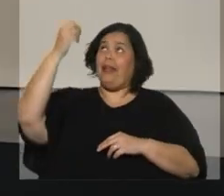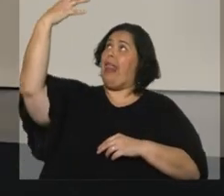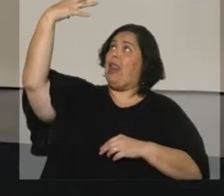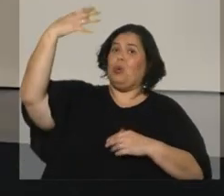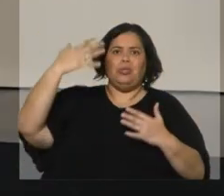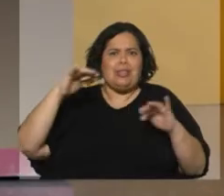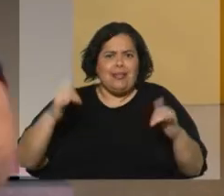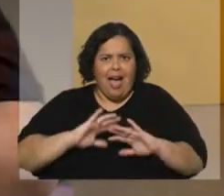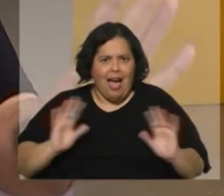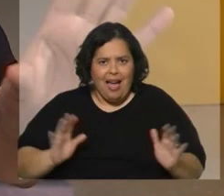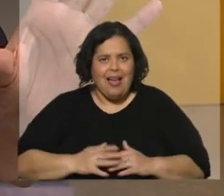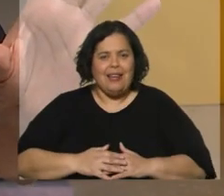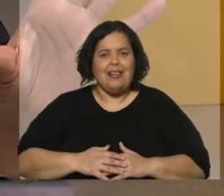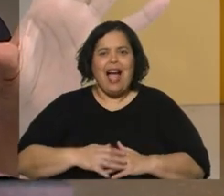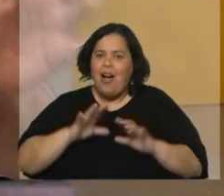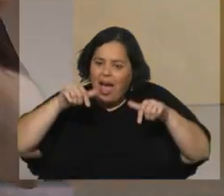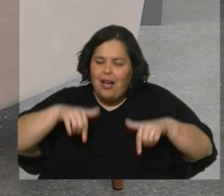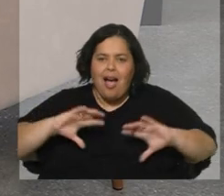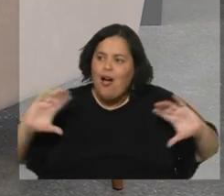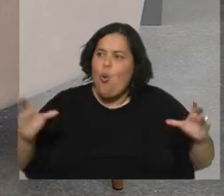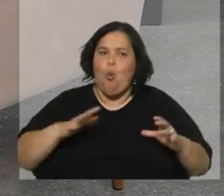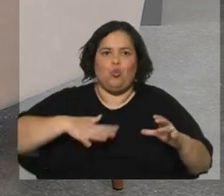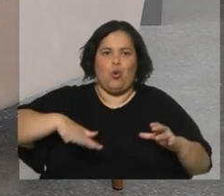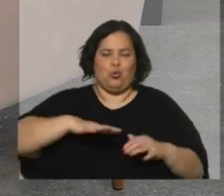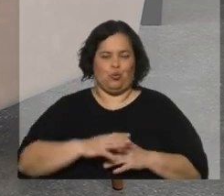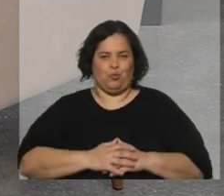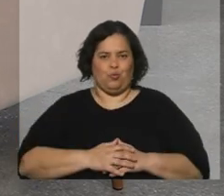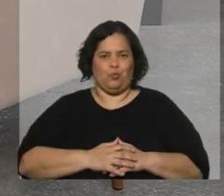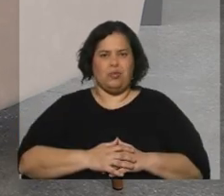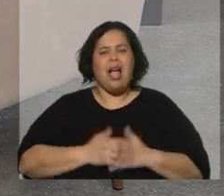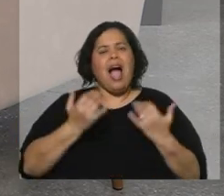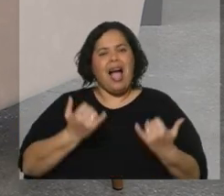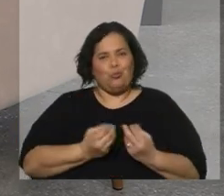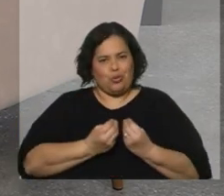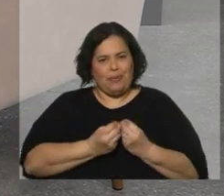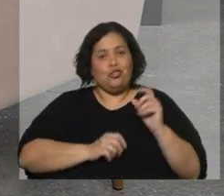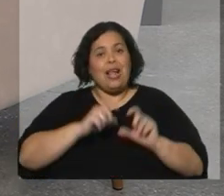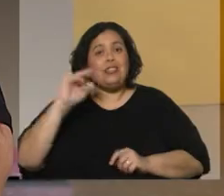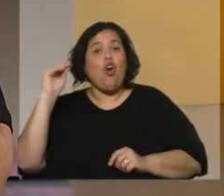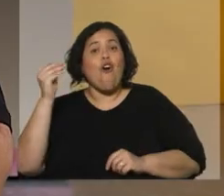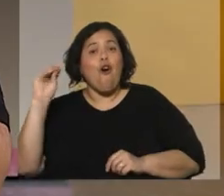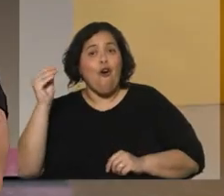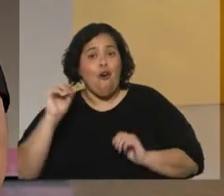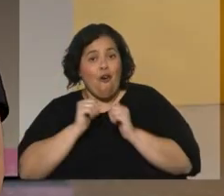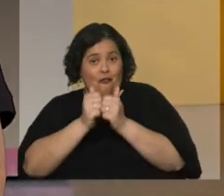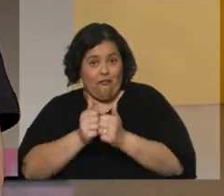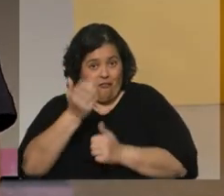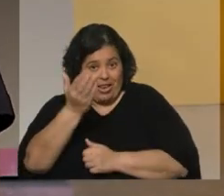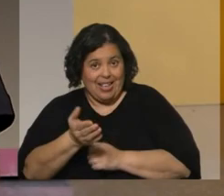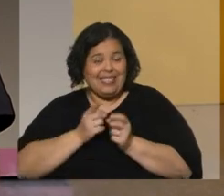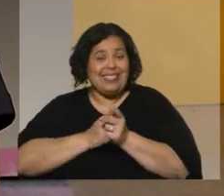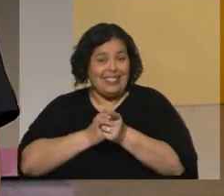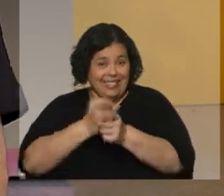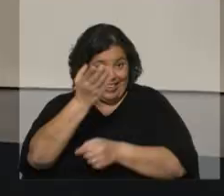yo sácamelo ahora Estamos todos juntos acá ahora Germán tenés mucha gente joven contigo es decir gente joven Que te